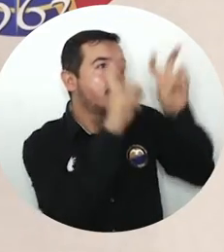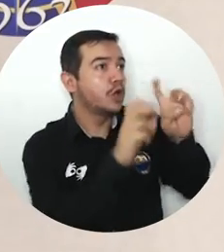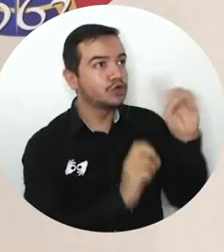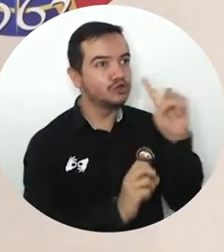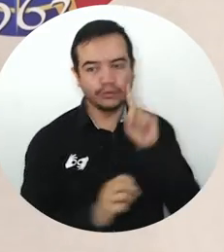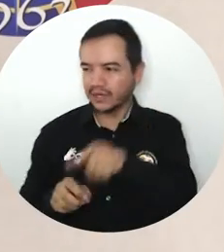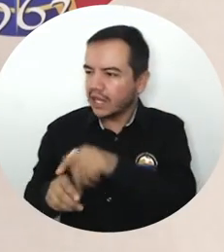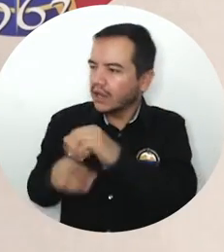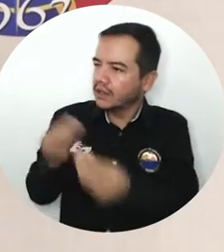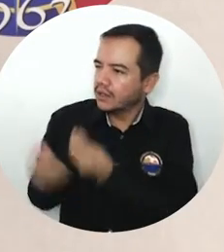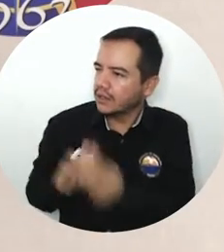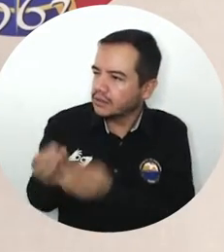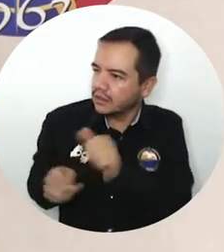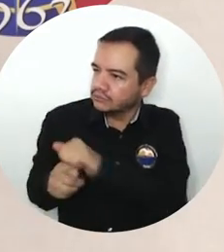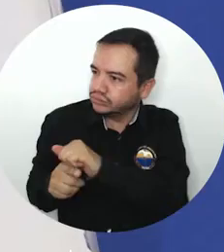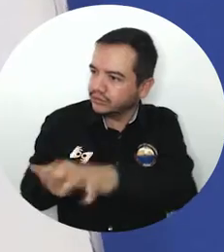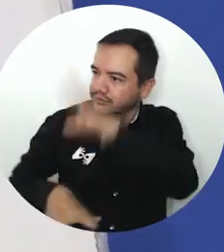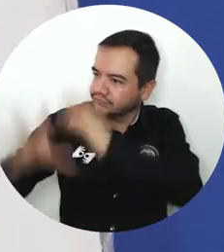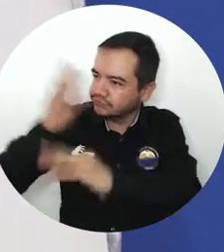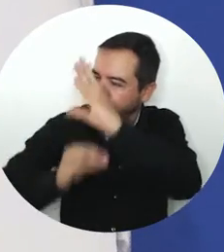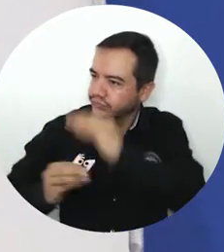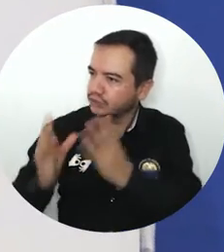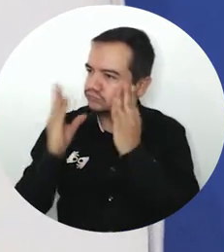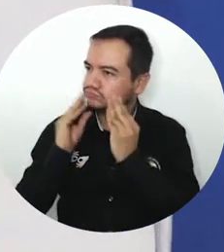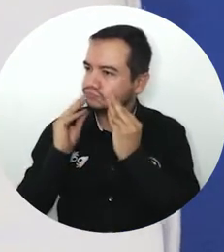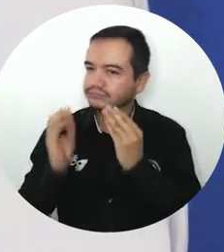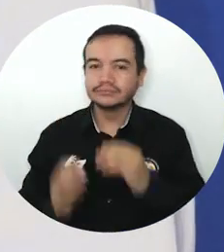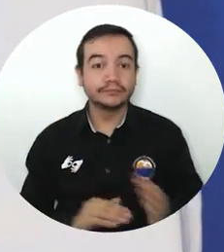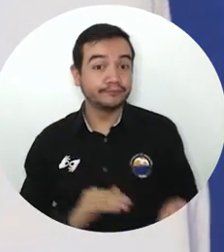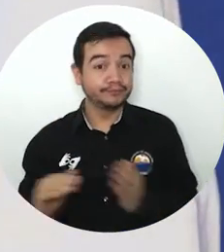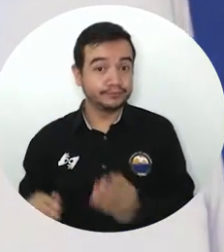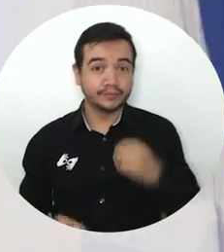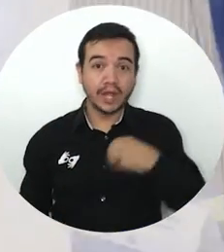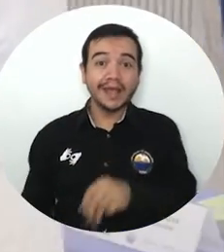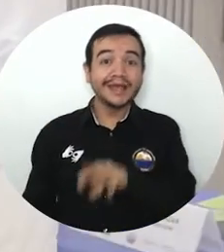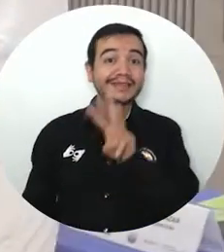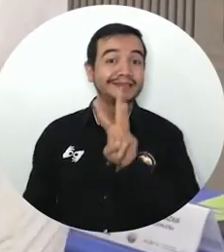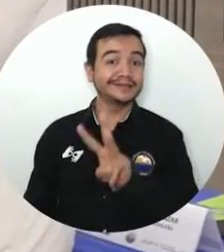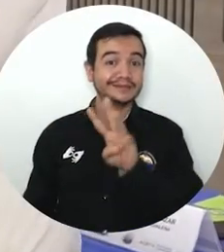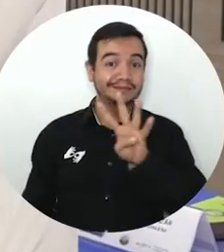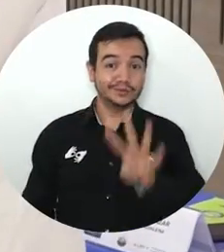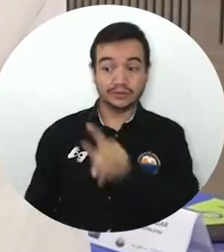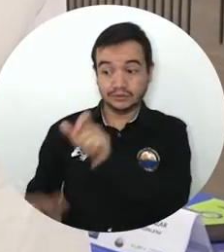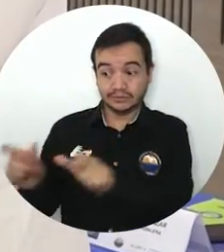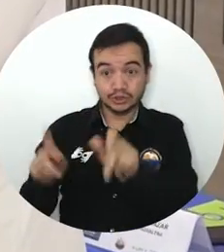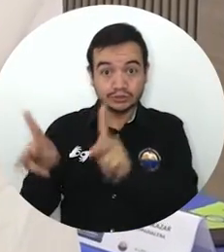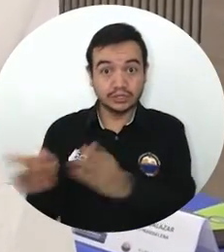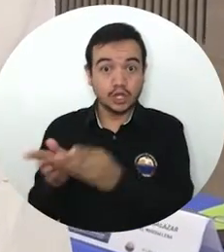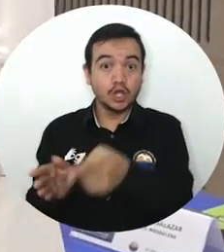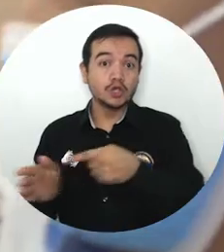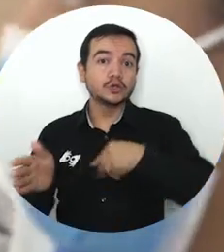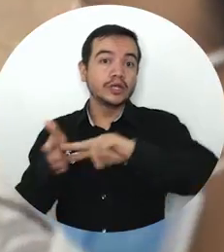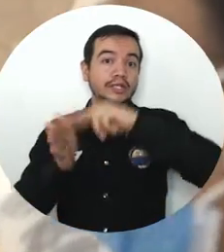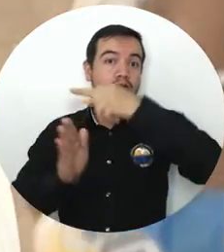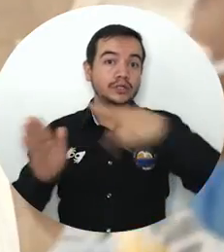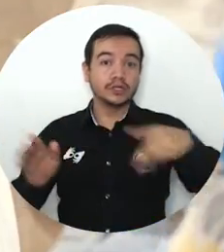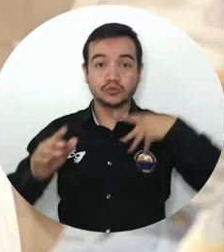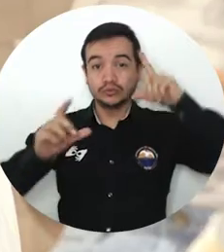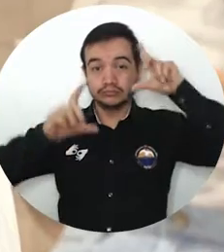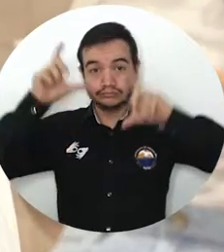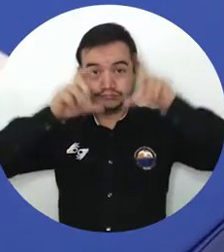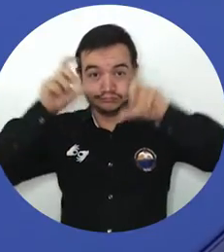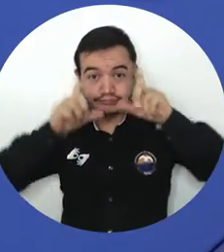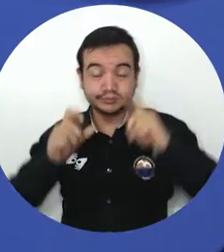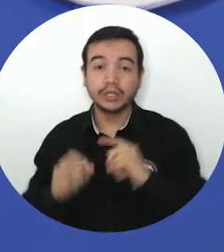sino aprender haciendo, atendiendo y formando. Fueron 34 estudiantes del Programa de Tecnología en Gestión Hotelera y Turística